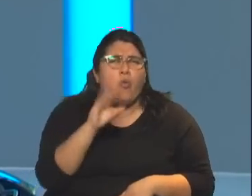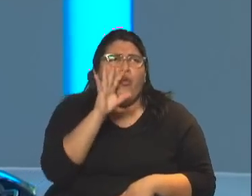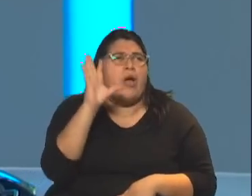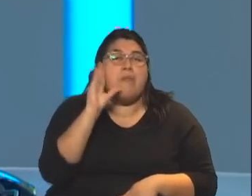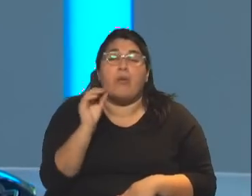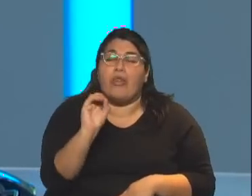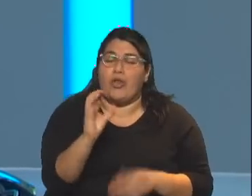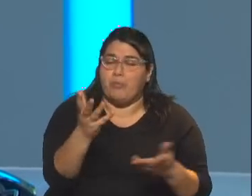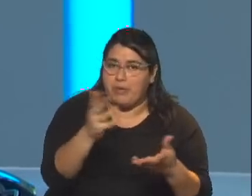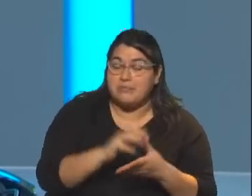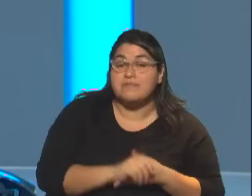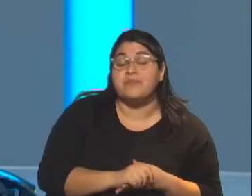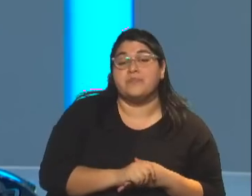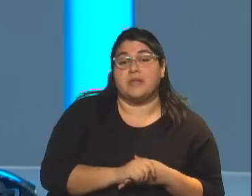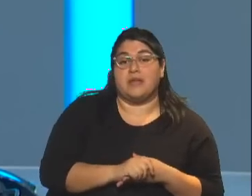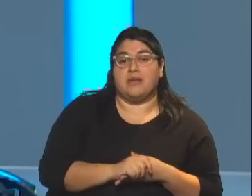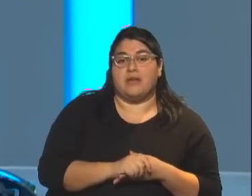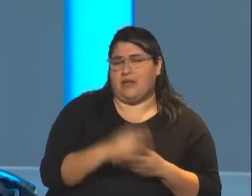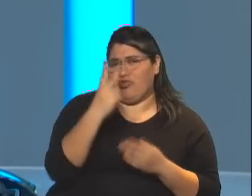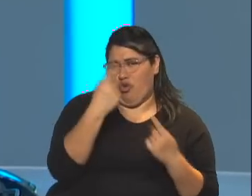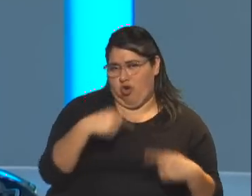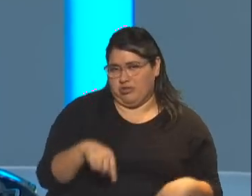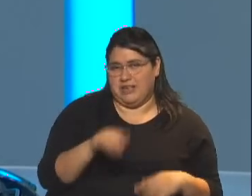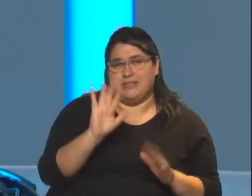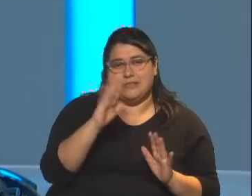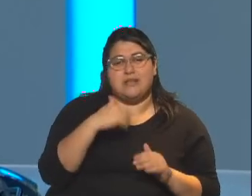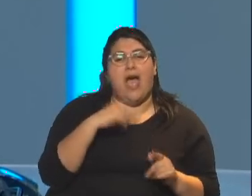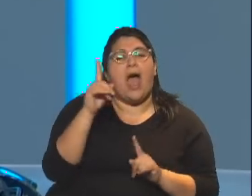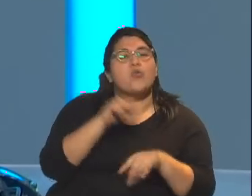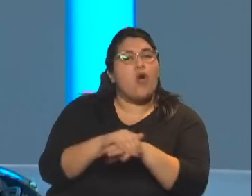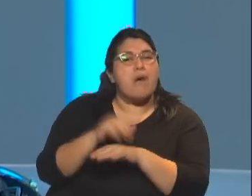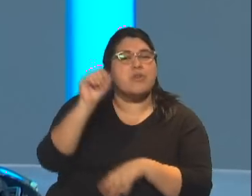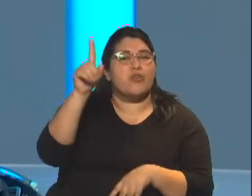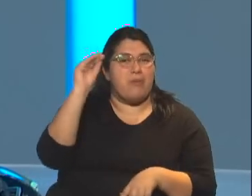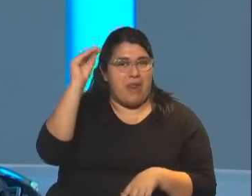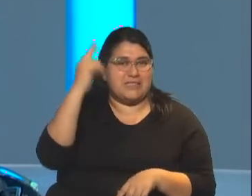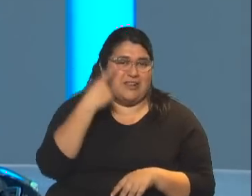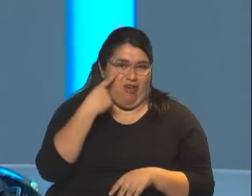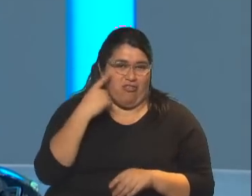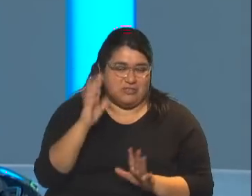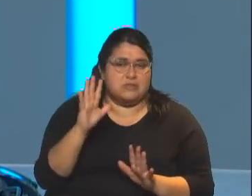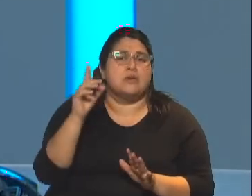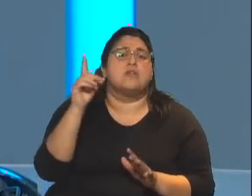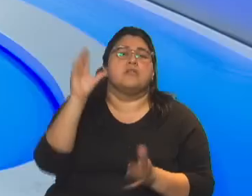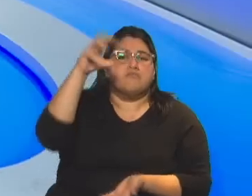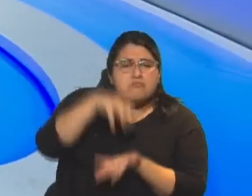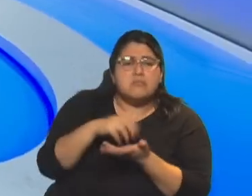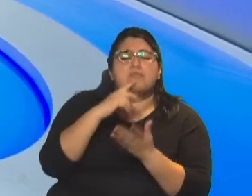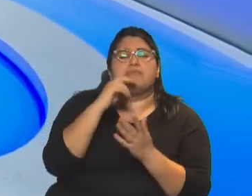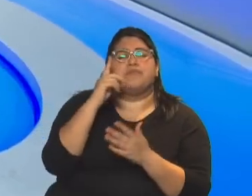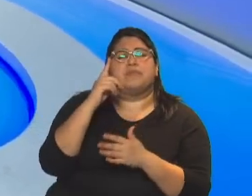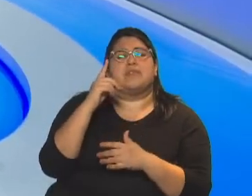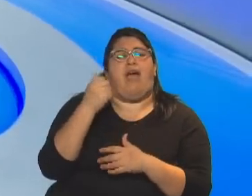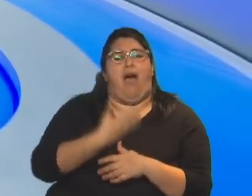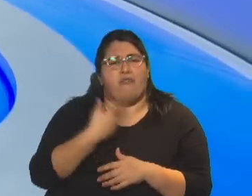nombre dos cosas yo tengo algunos amigos en brasil que trabajan con inteligencia con información llame a